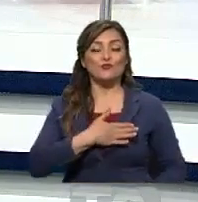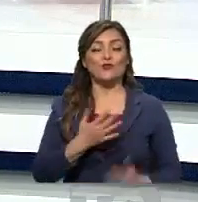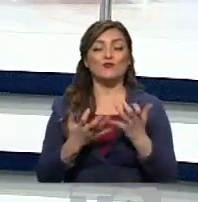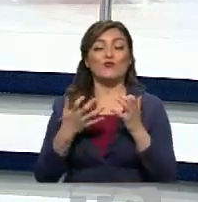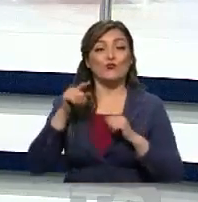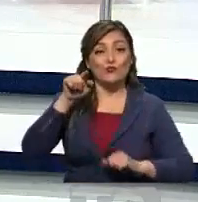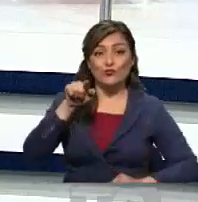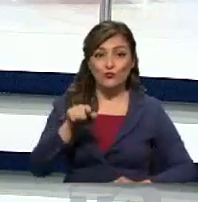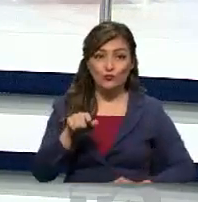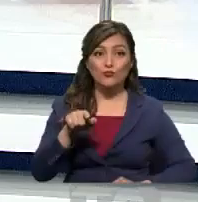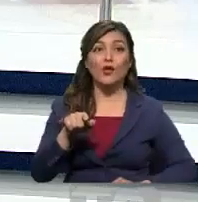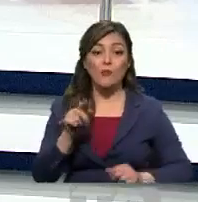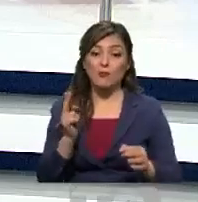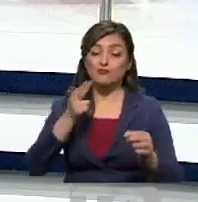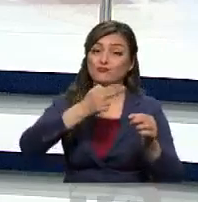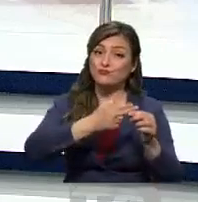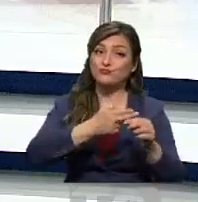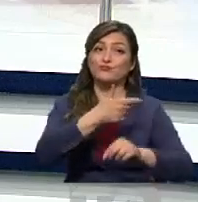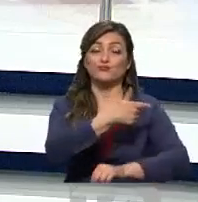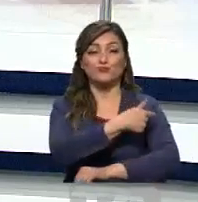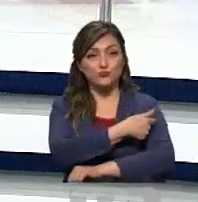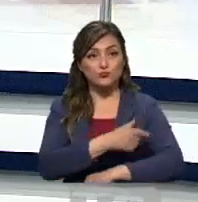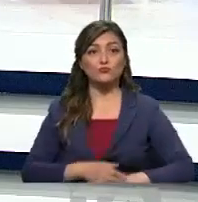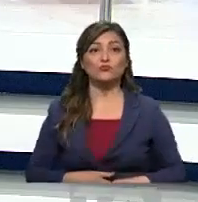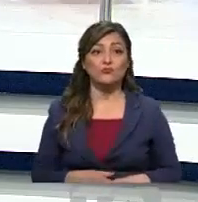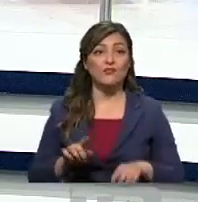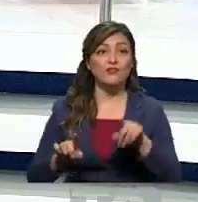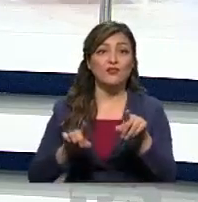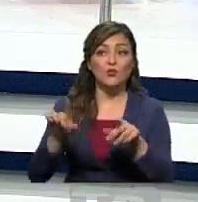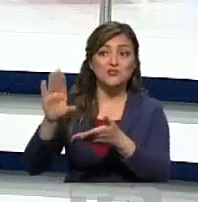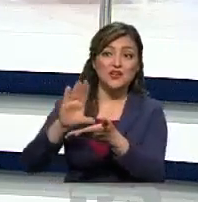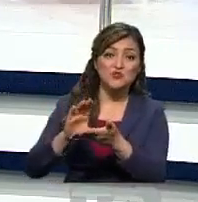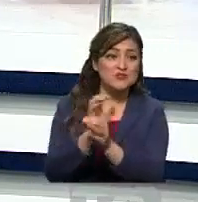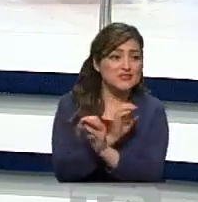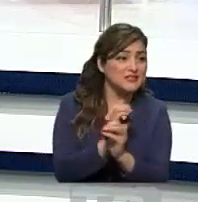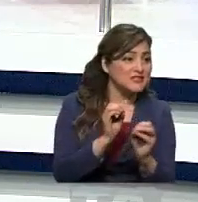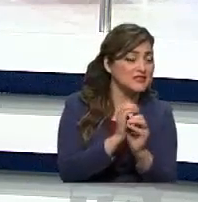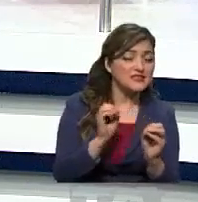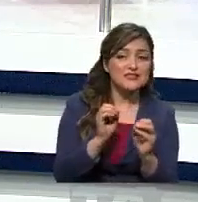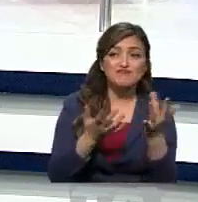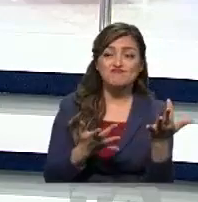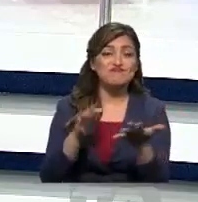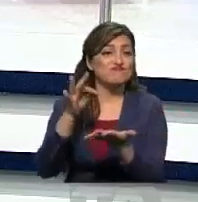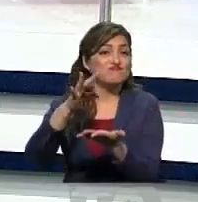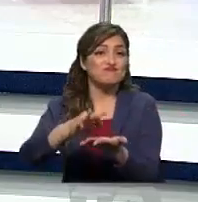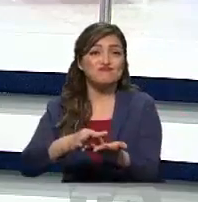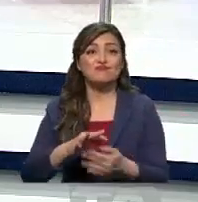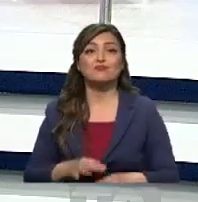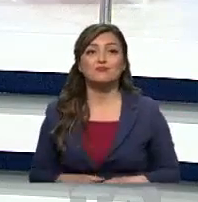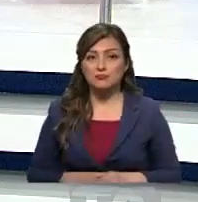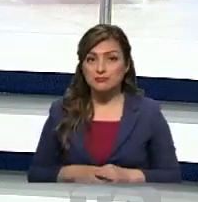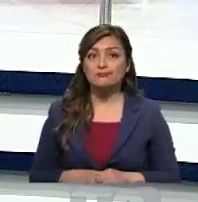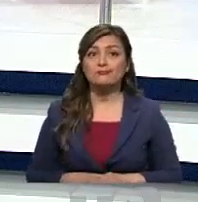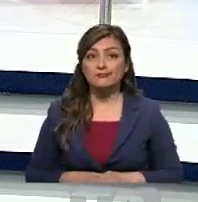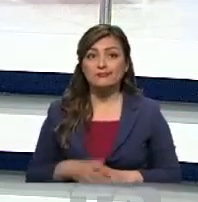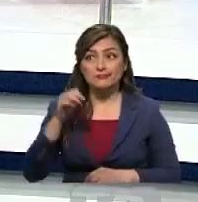en el tema de acudirnos a vacunar, todavía se sigue registrando un poco de ausencia en los centros de